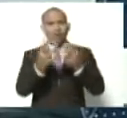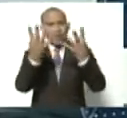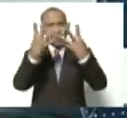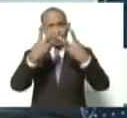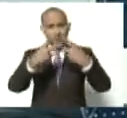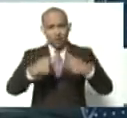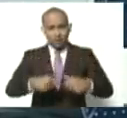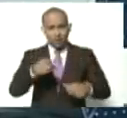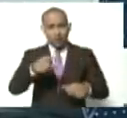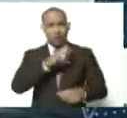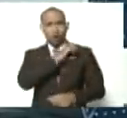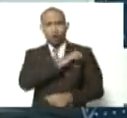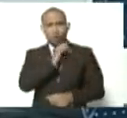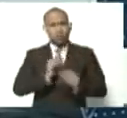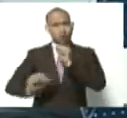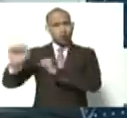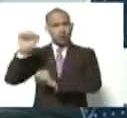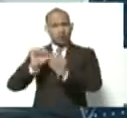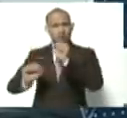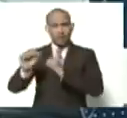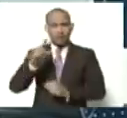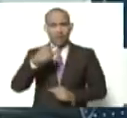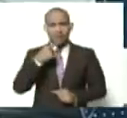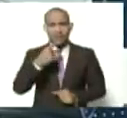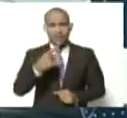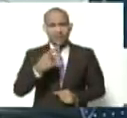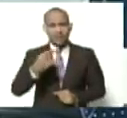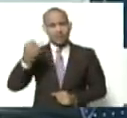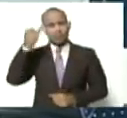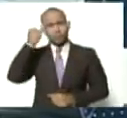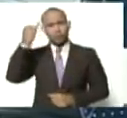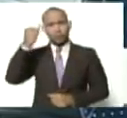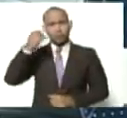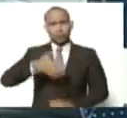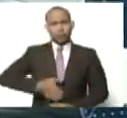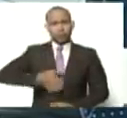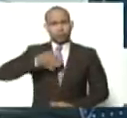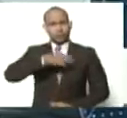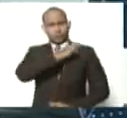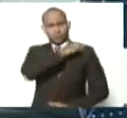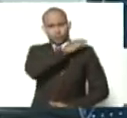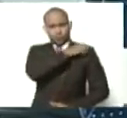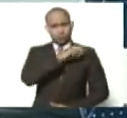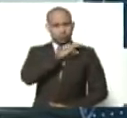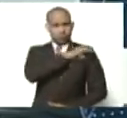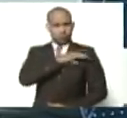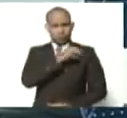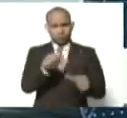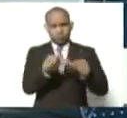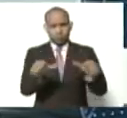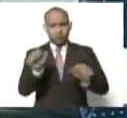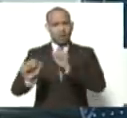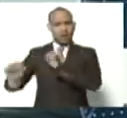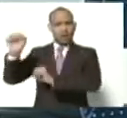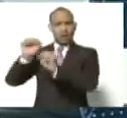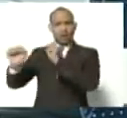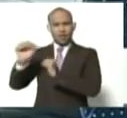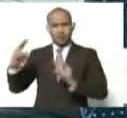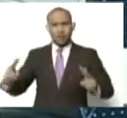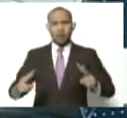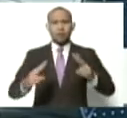Comisión Permanente de Defensa. Y él dice, la idea es asesinar a los generales, miembros de la Comisión Permanente de Defensa, que se iban a